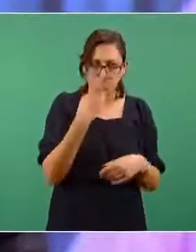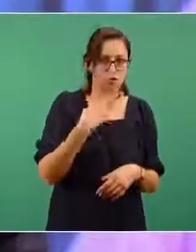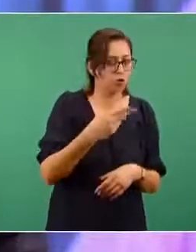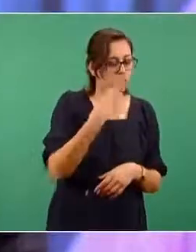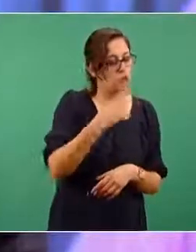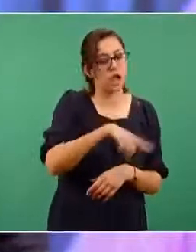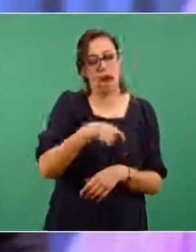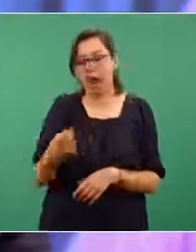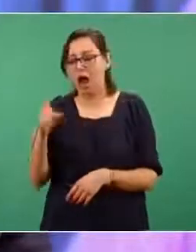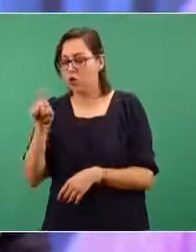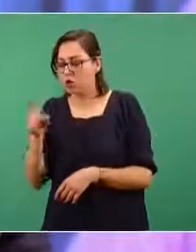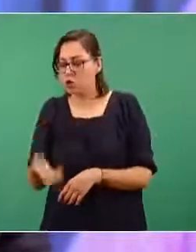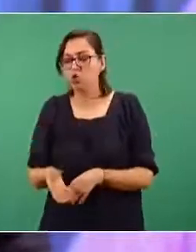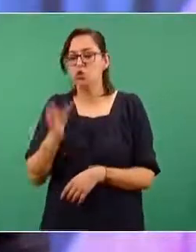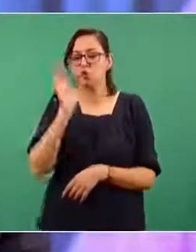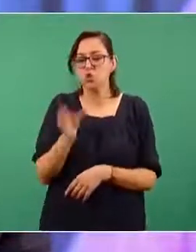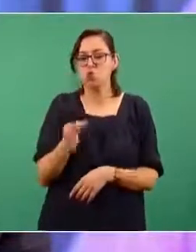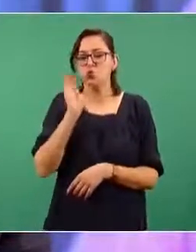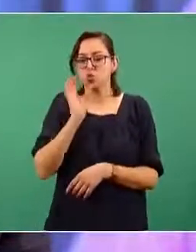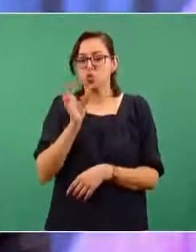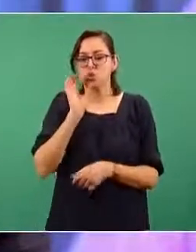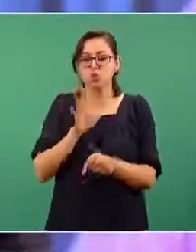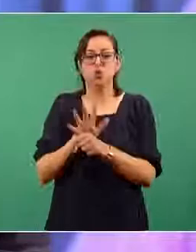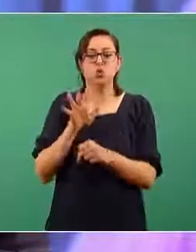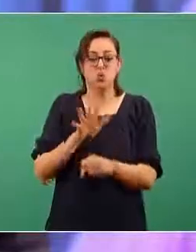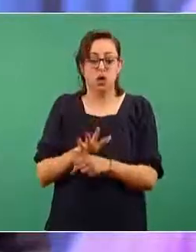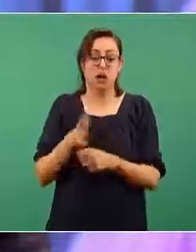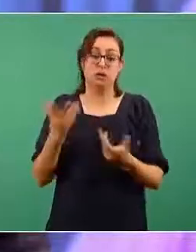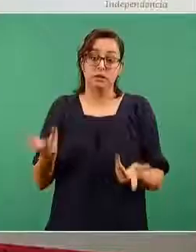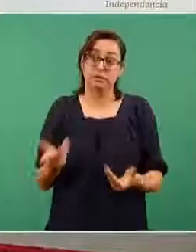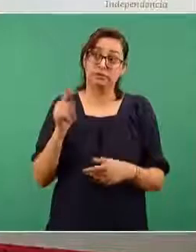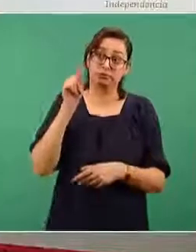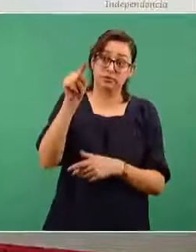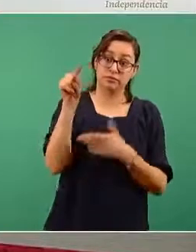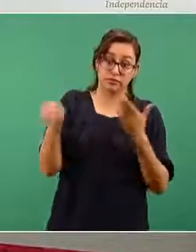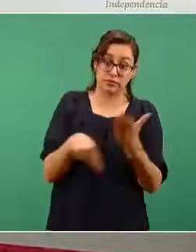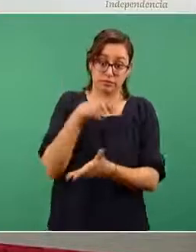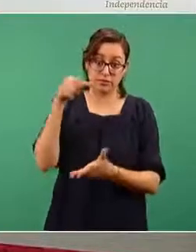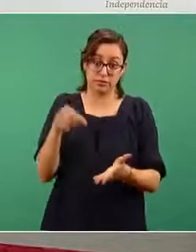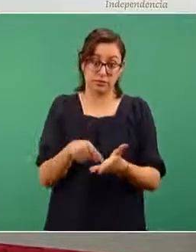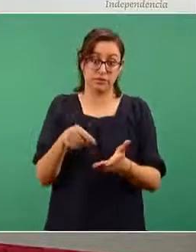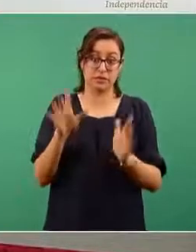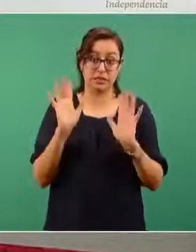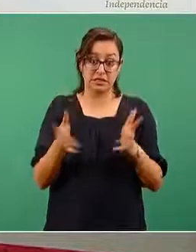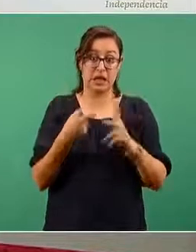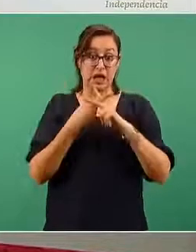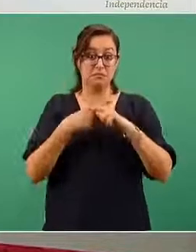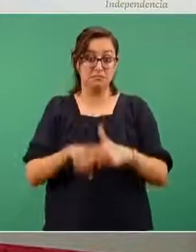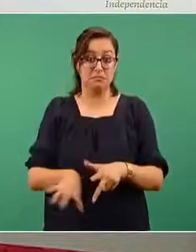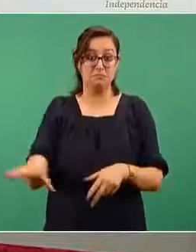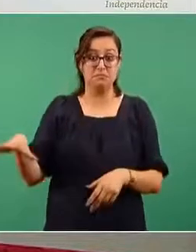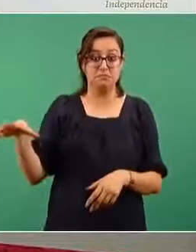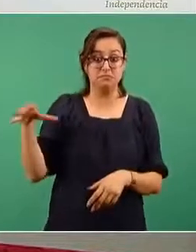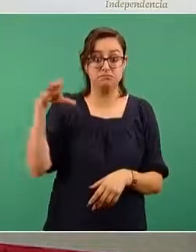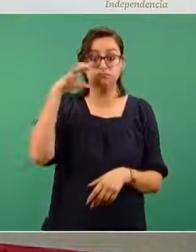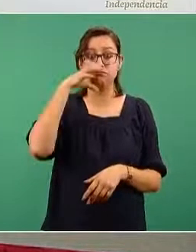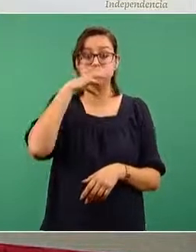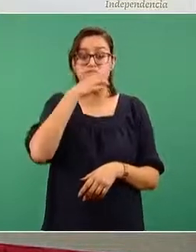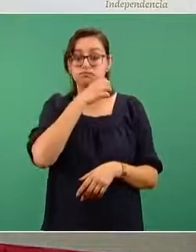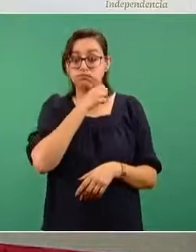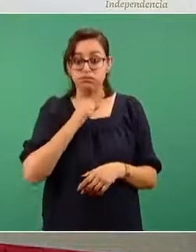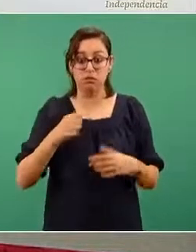bien hidratados, sobre todo en los lugares en los que ya está haciendo muchísimo calor, para que no